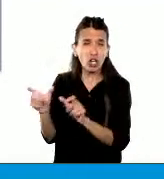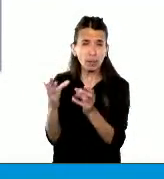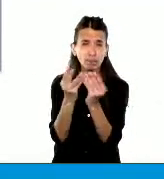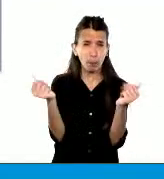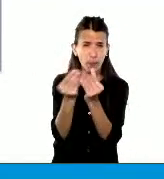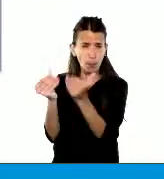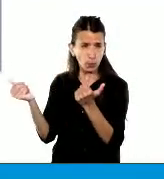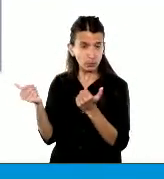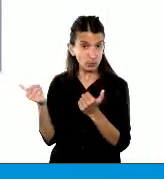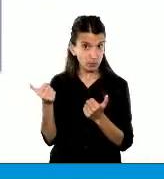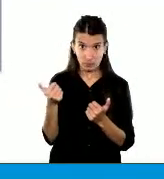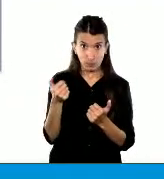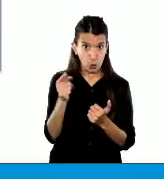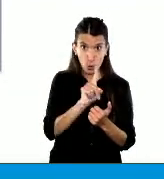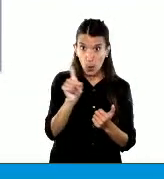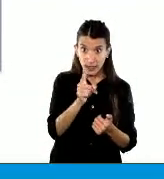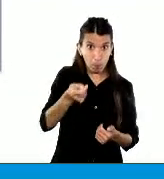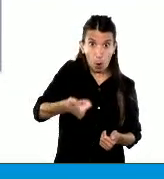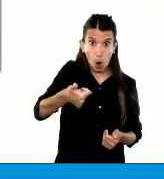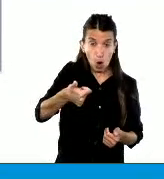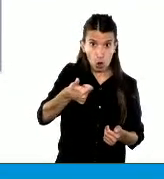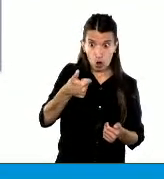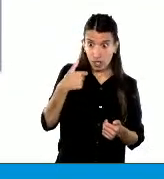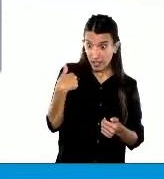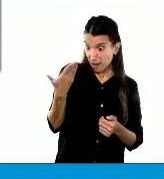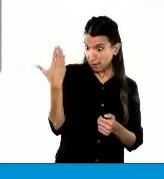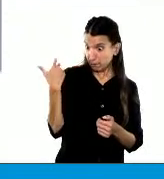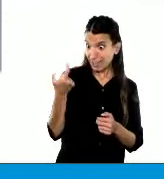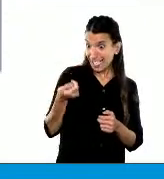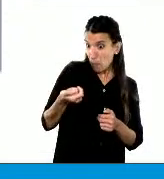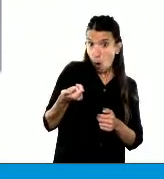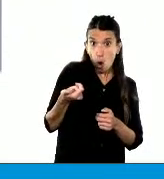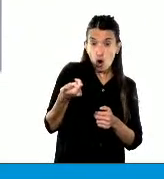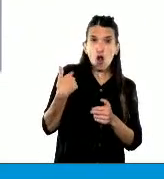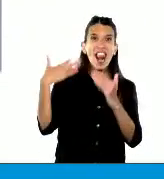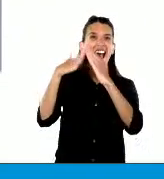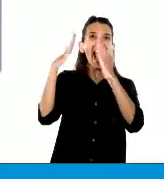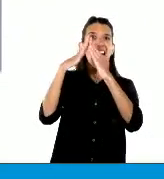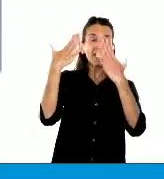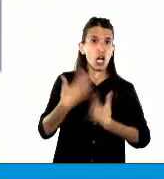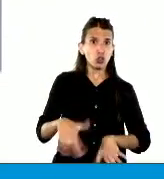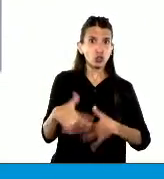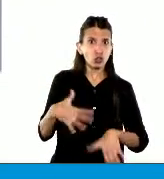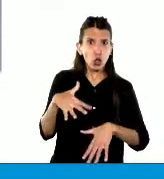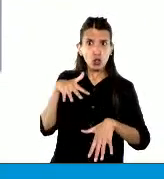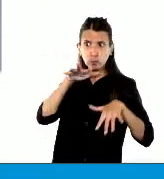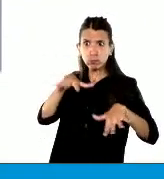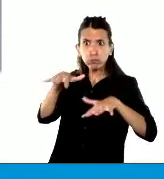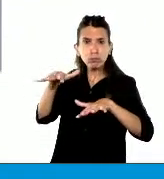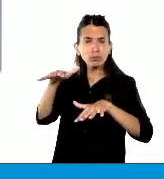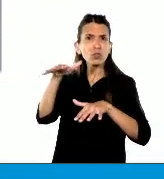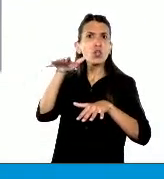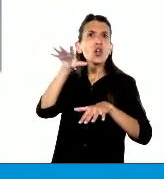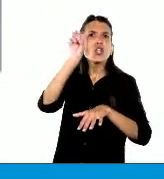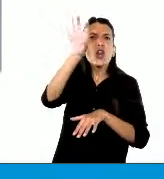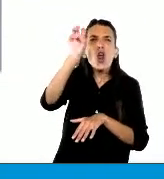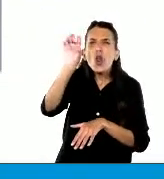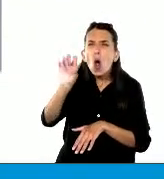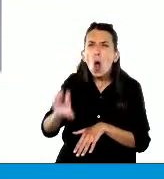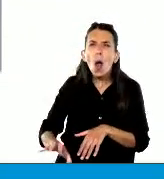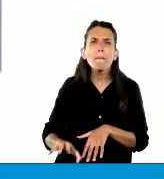muy poco en la puerta de la Casa Rosada bolsas mortuorias que llevaban nombres de